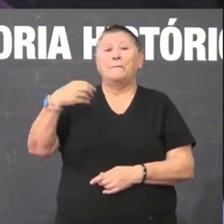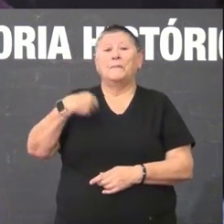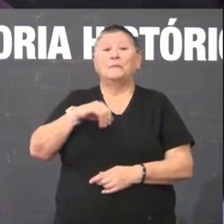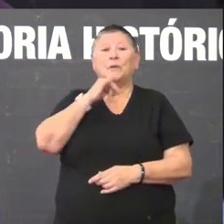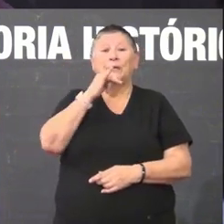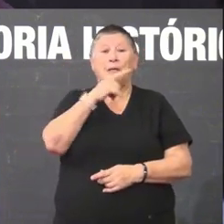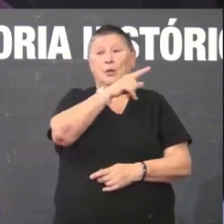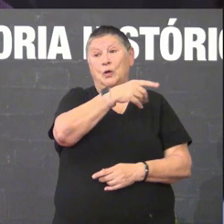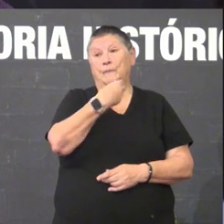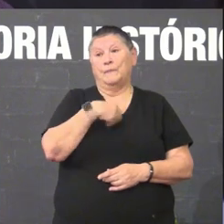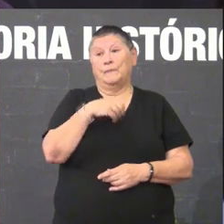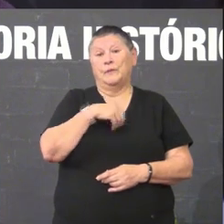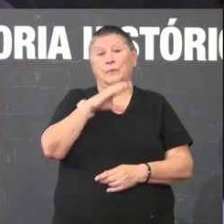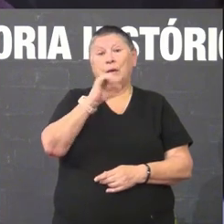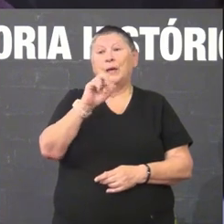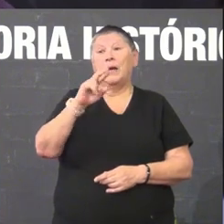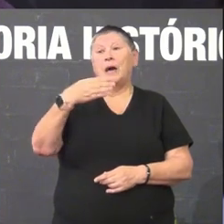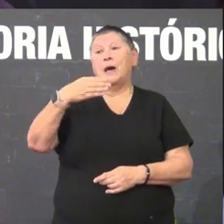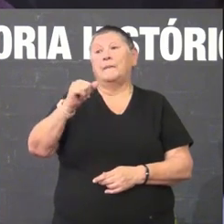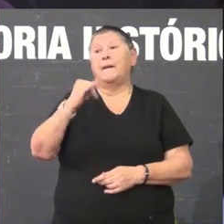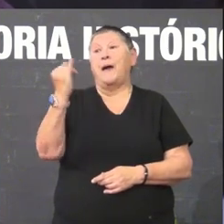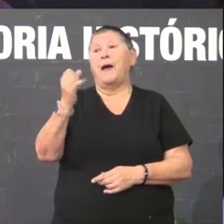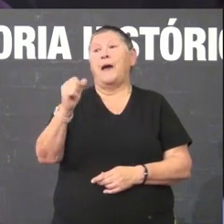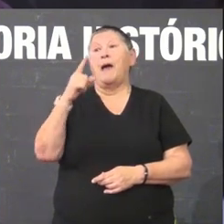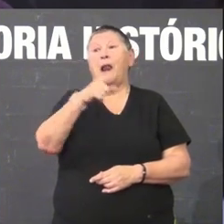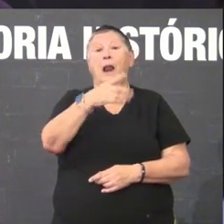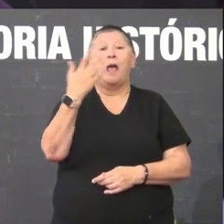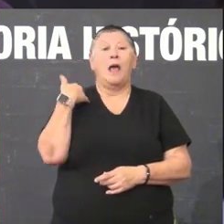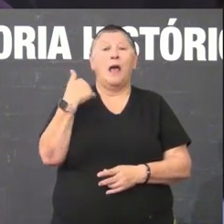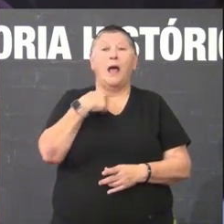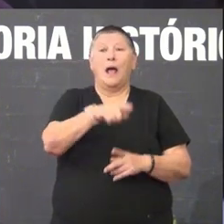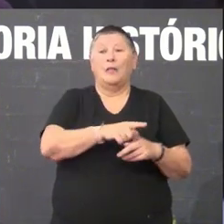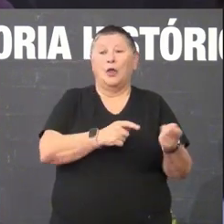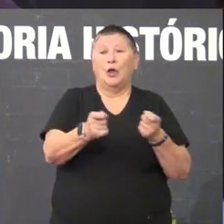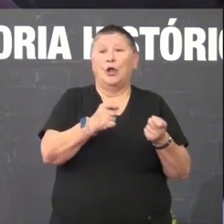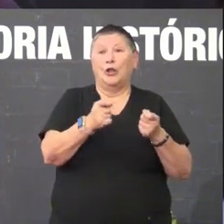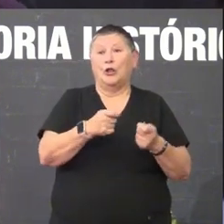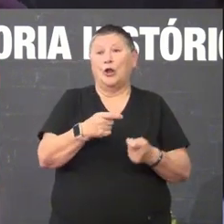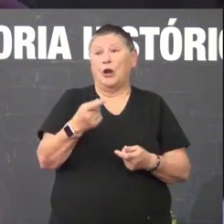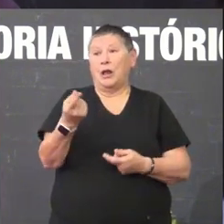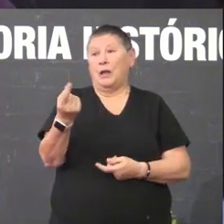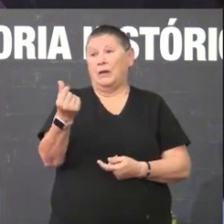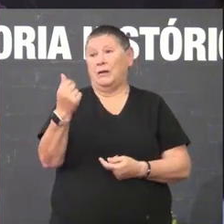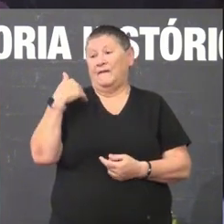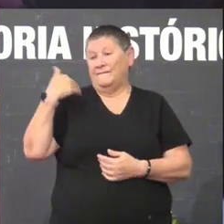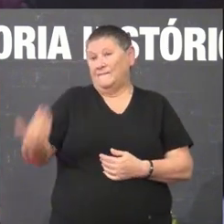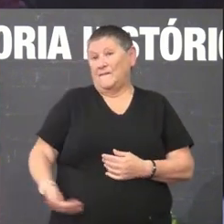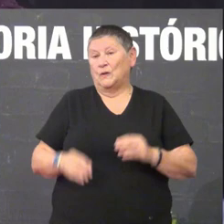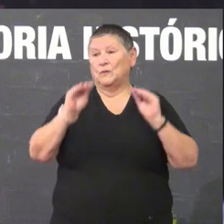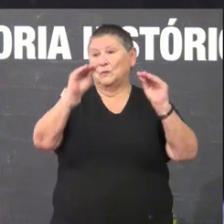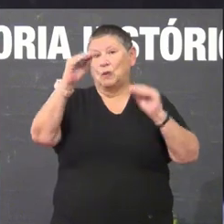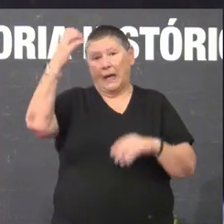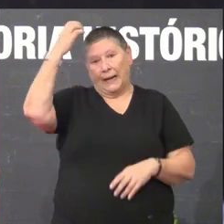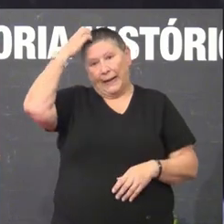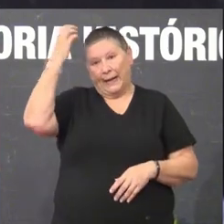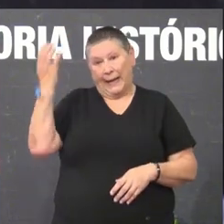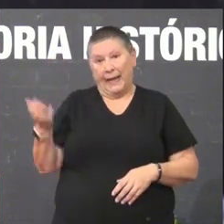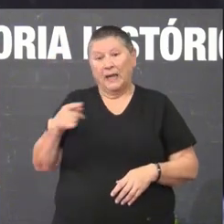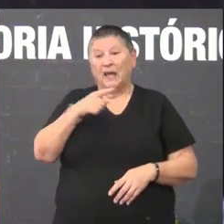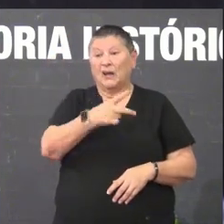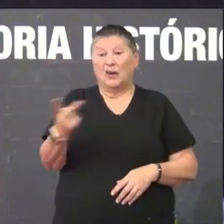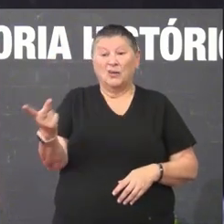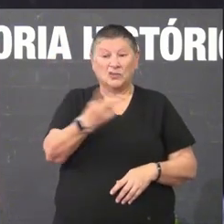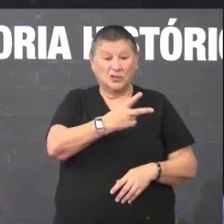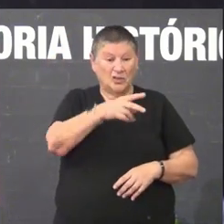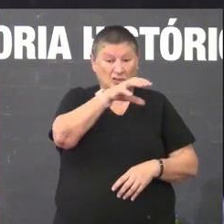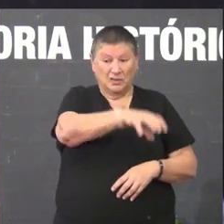Colón de Carvajal que era el testaferro bueno el muñidor de la fortuna del Rey Esta es la gente que controla los medios de comunicación